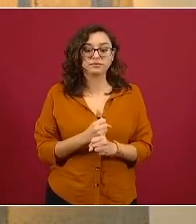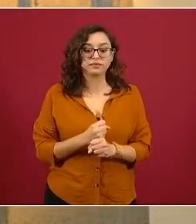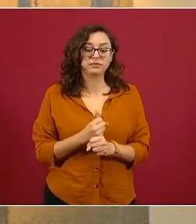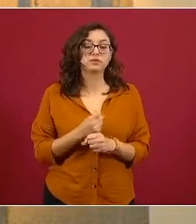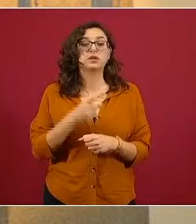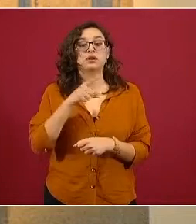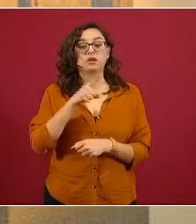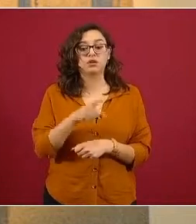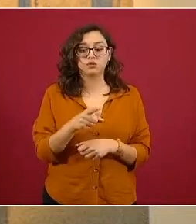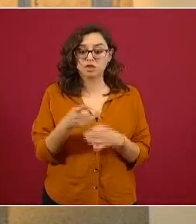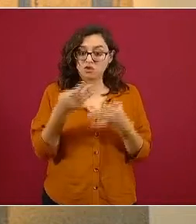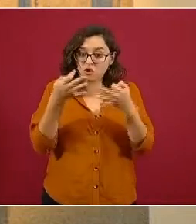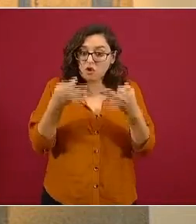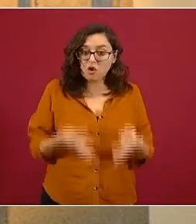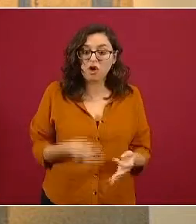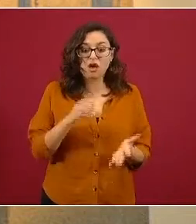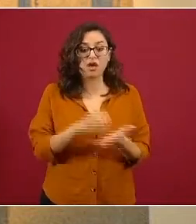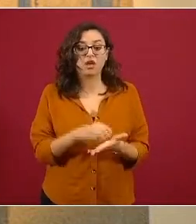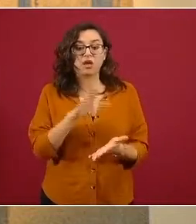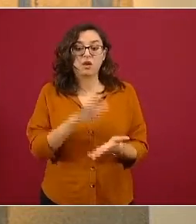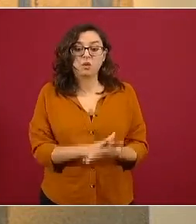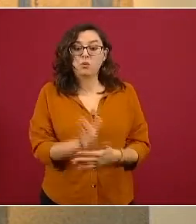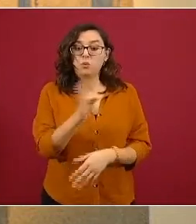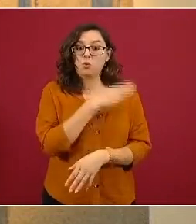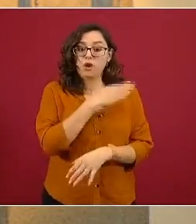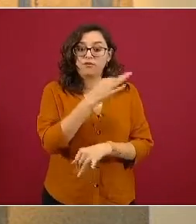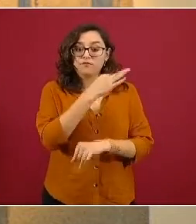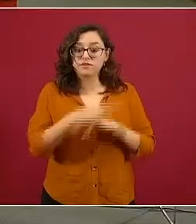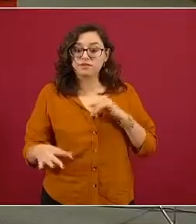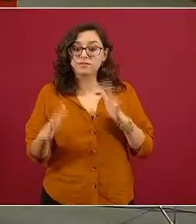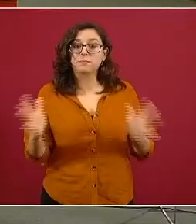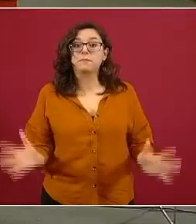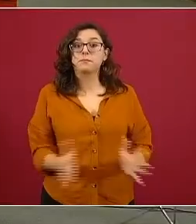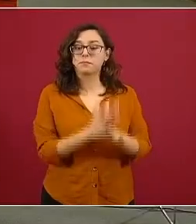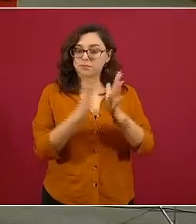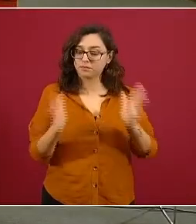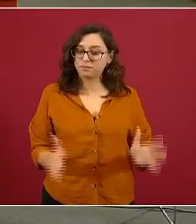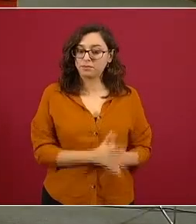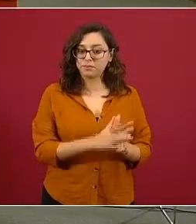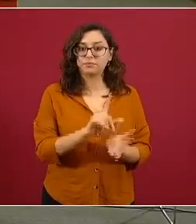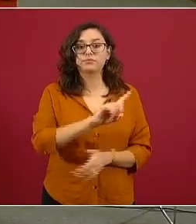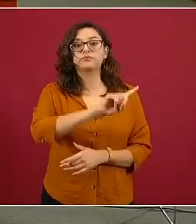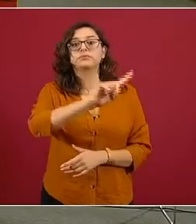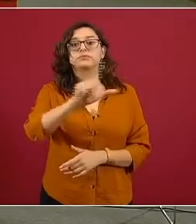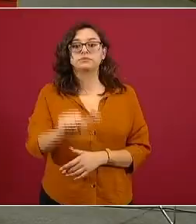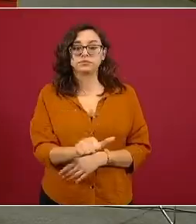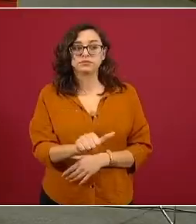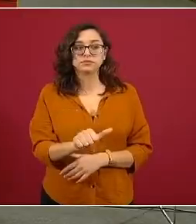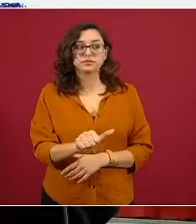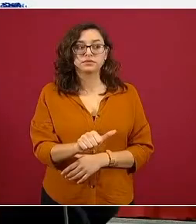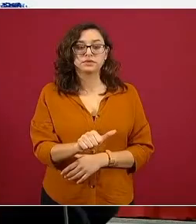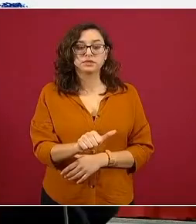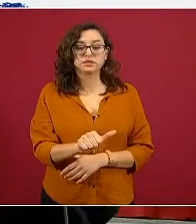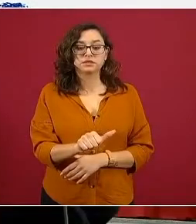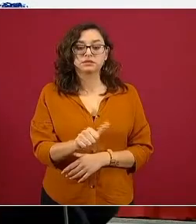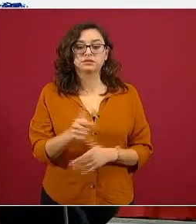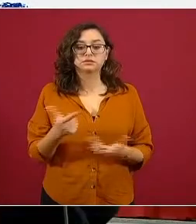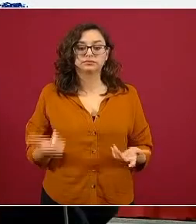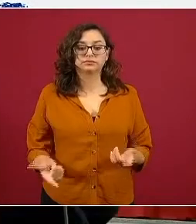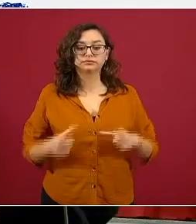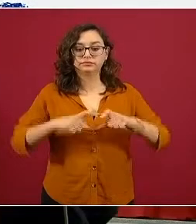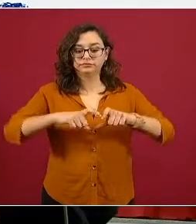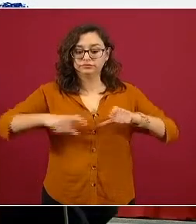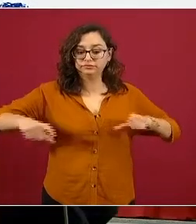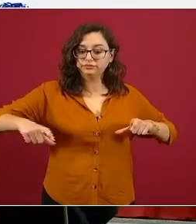registrarse formalmente en el Buen Fin y posteriormente para permitir que los